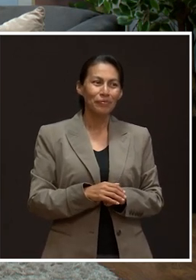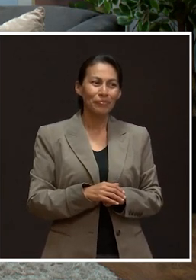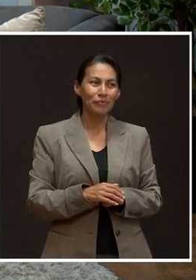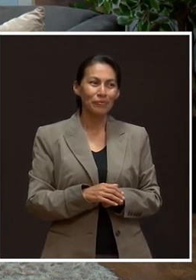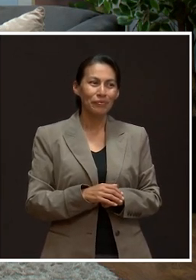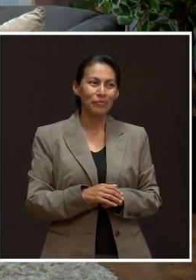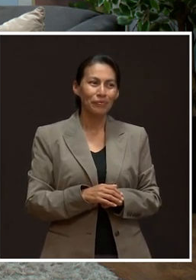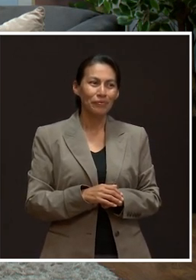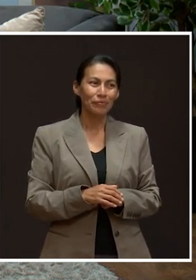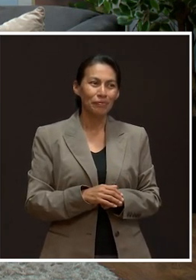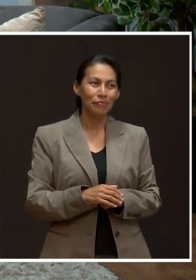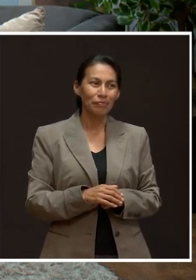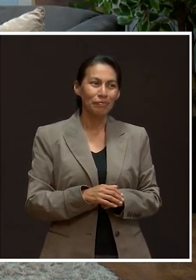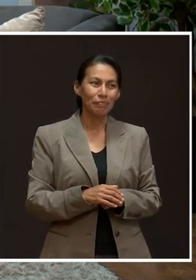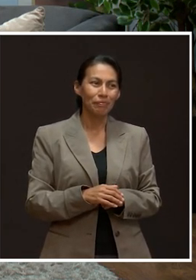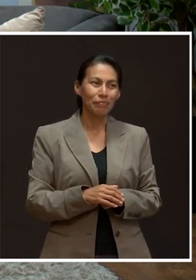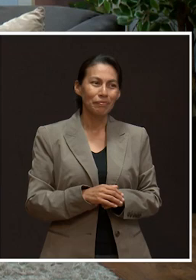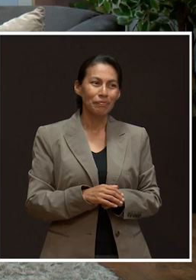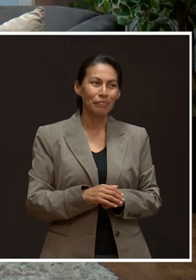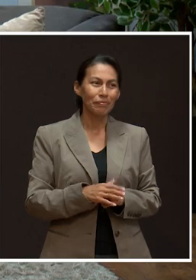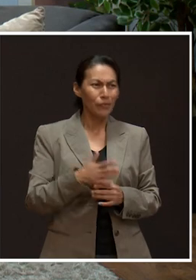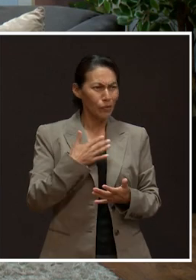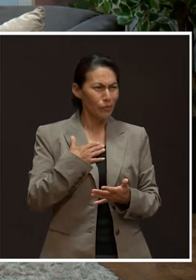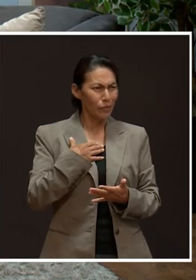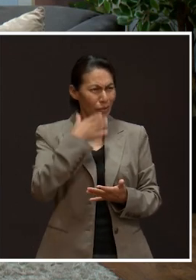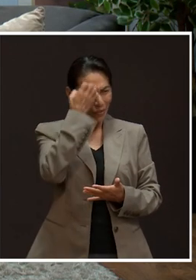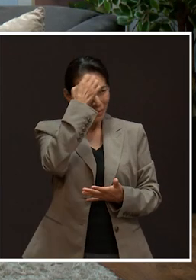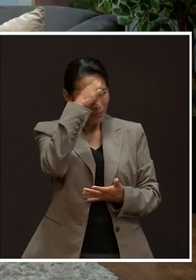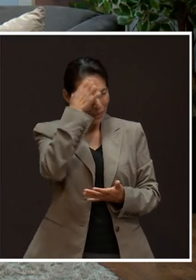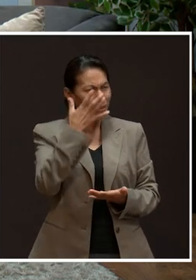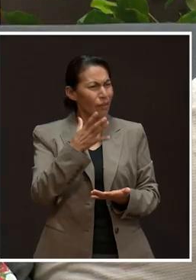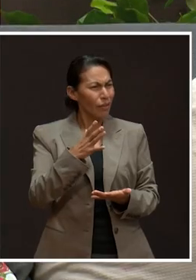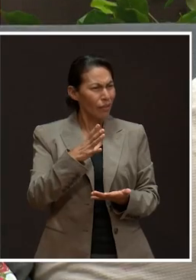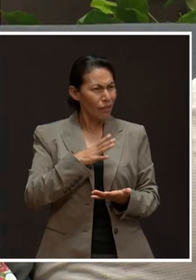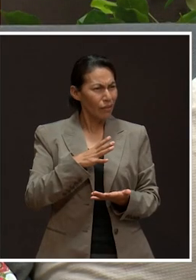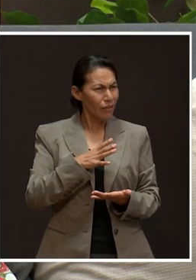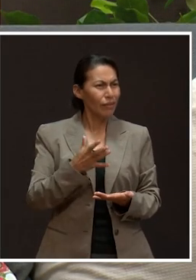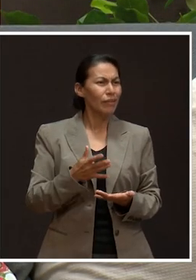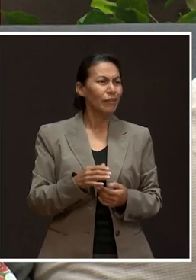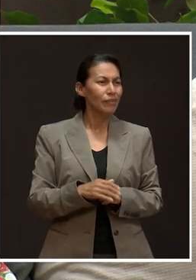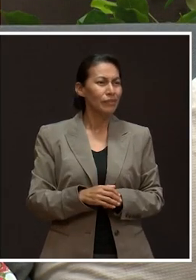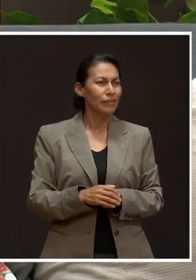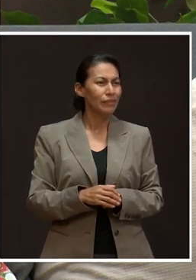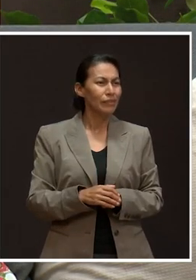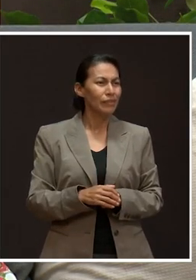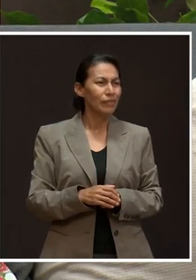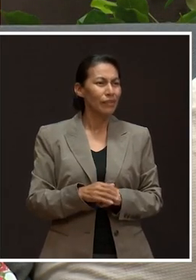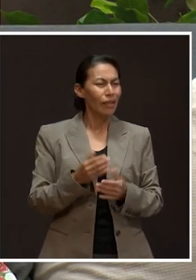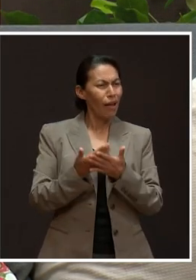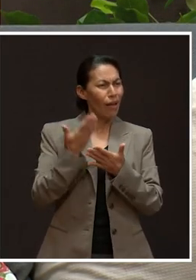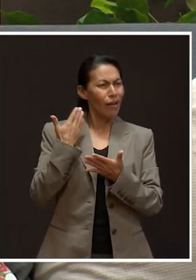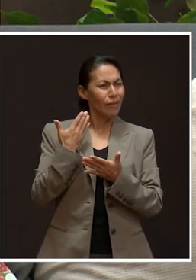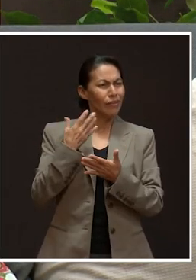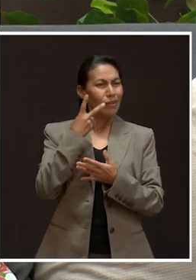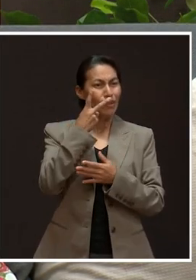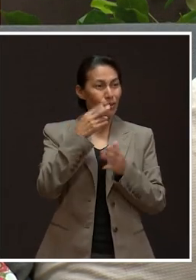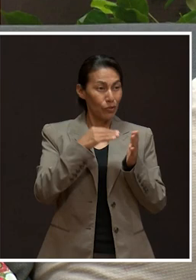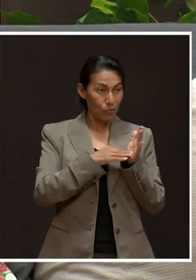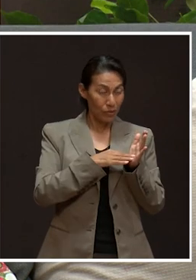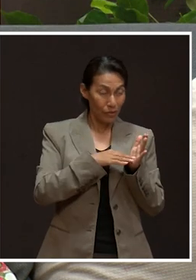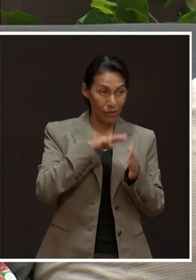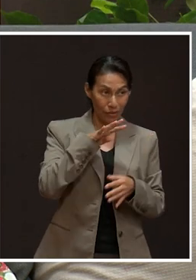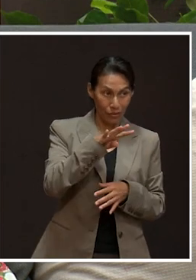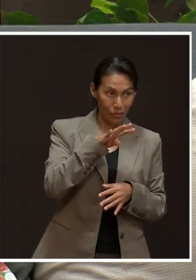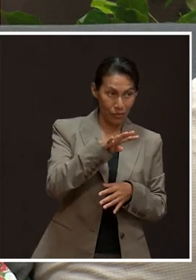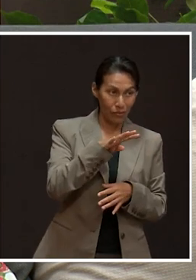hay una experiencia que me pasó. Primero en el 2019,